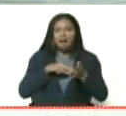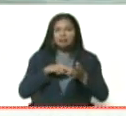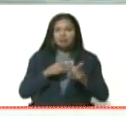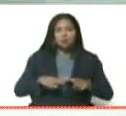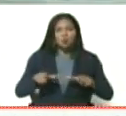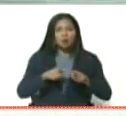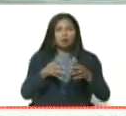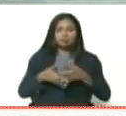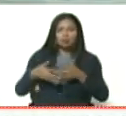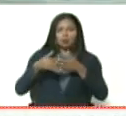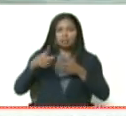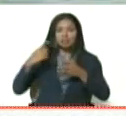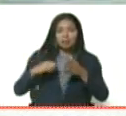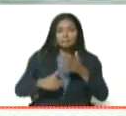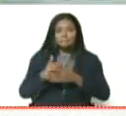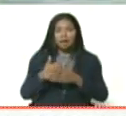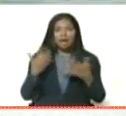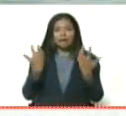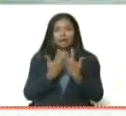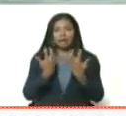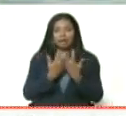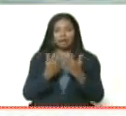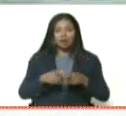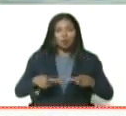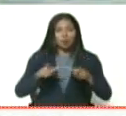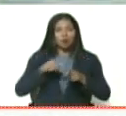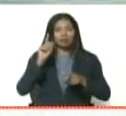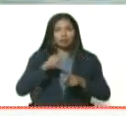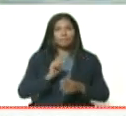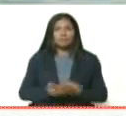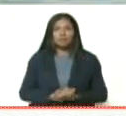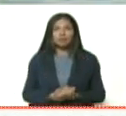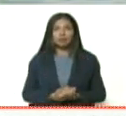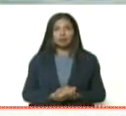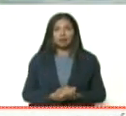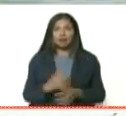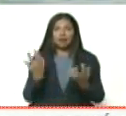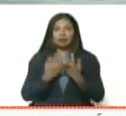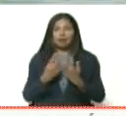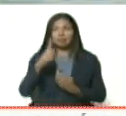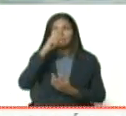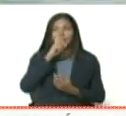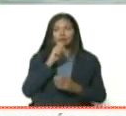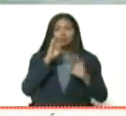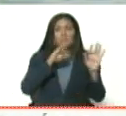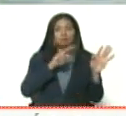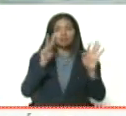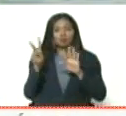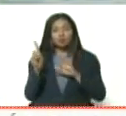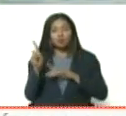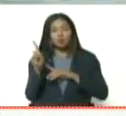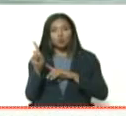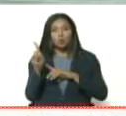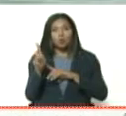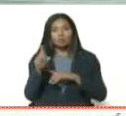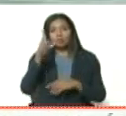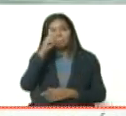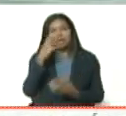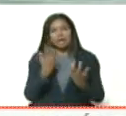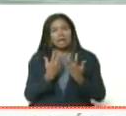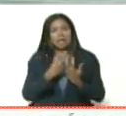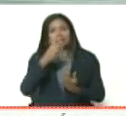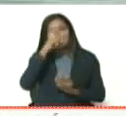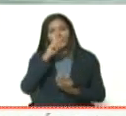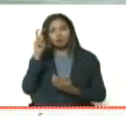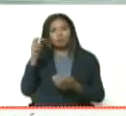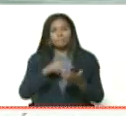Estados Unidos tuvo dos guerras con Saddam Hussein. La guerra del año 91 y la guerra del año 2003. Guerra